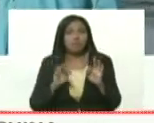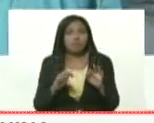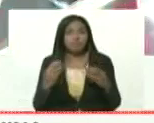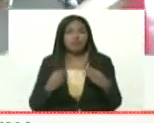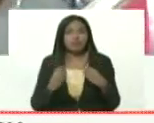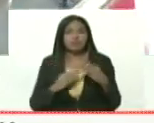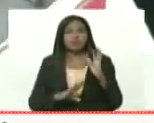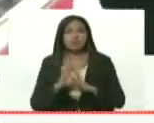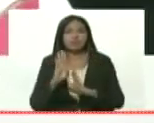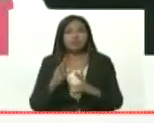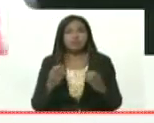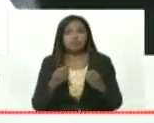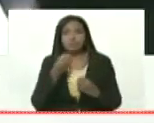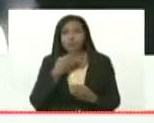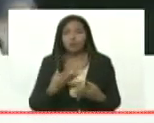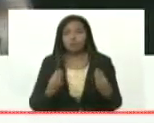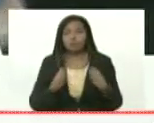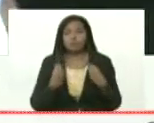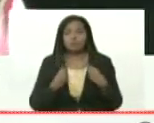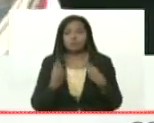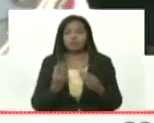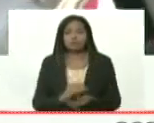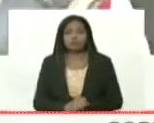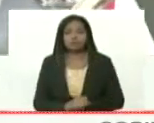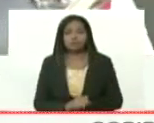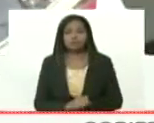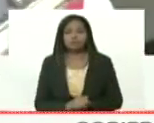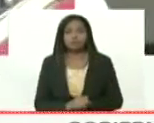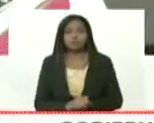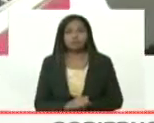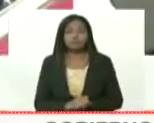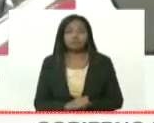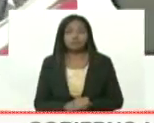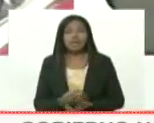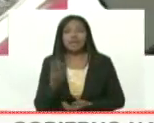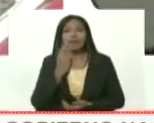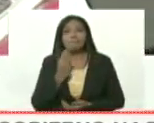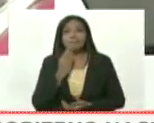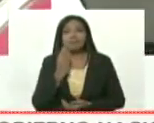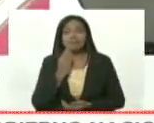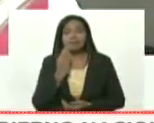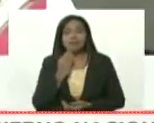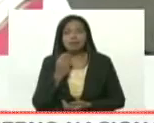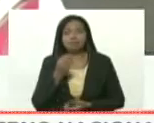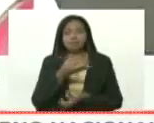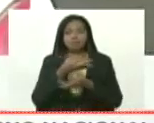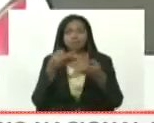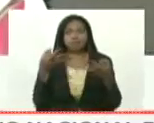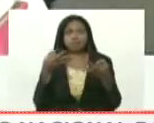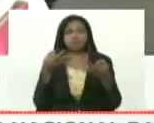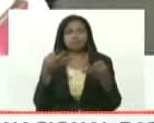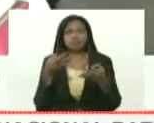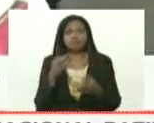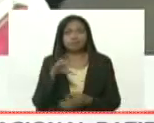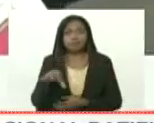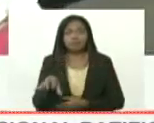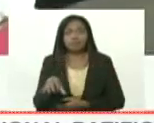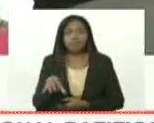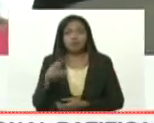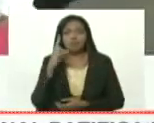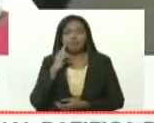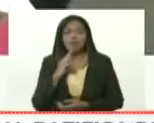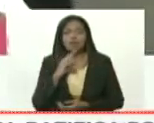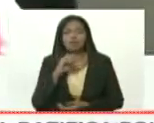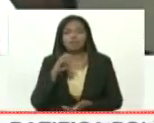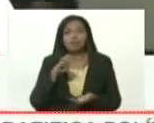desarrollo. Para el buen vivir, señor presidente. Para el buen vivir. Aquí nos encontramos con una experiencia extraordinaria del Estado Bolivariano de